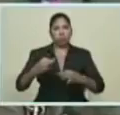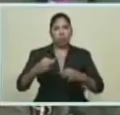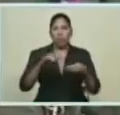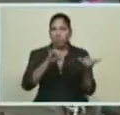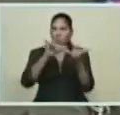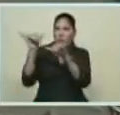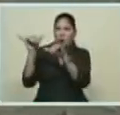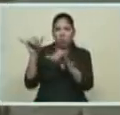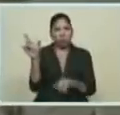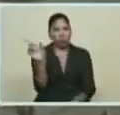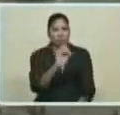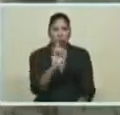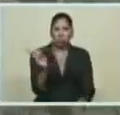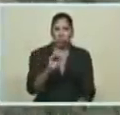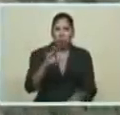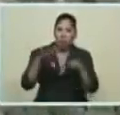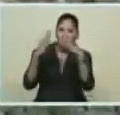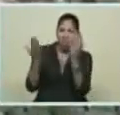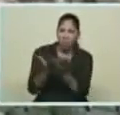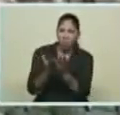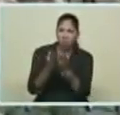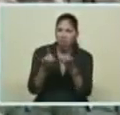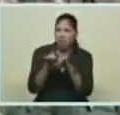inigualable por ninguna fuerza armada de este mundo,